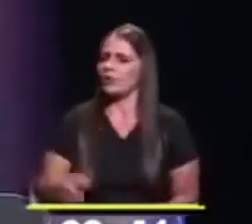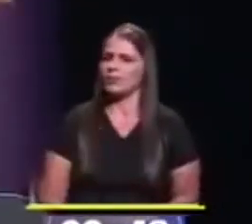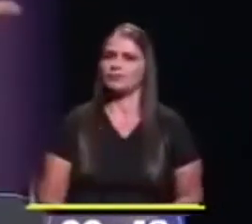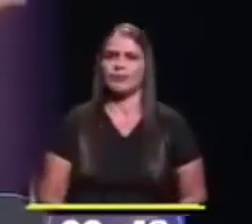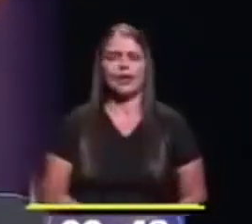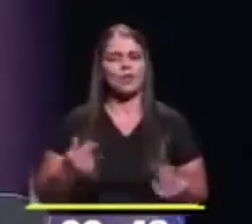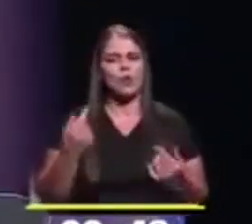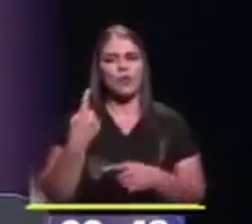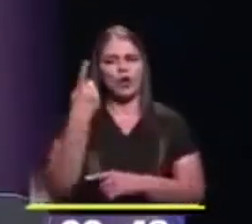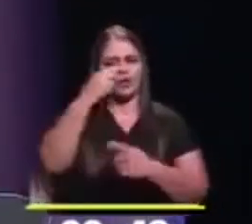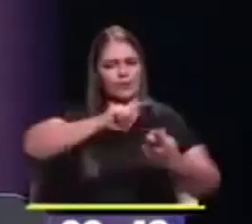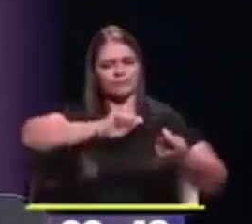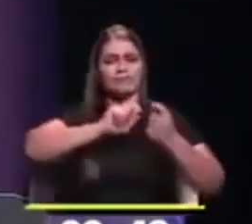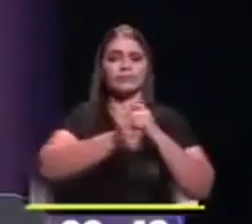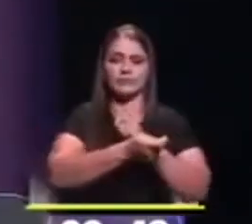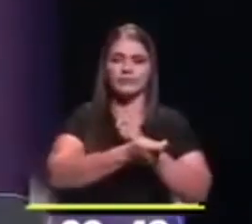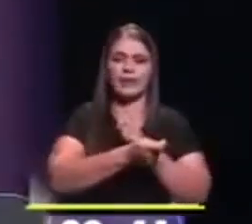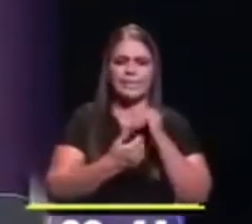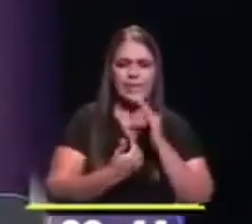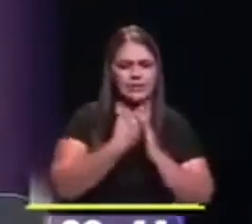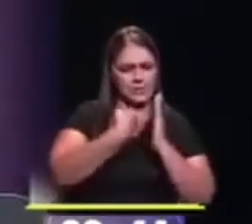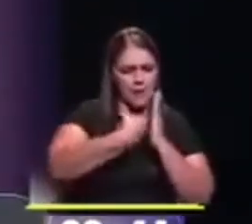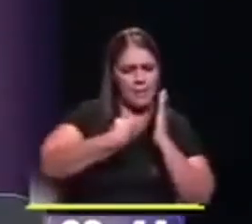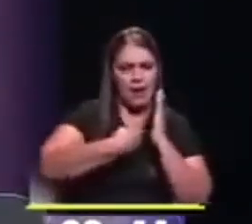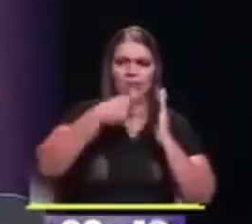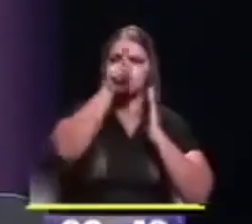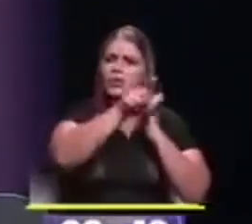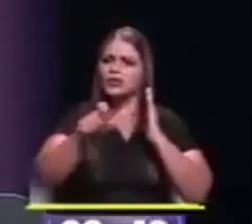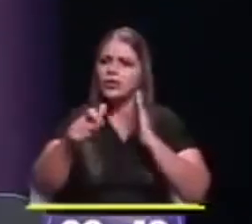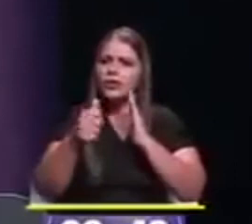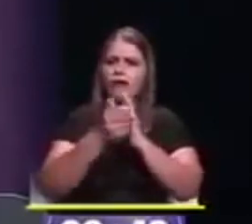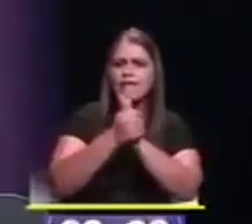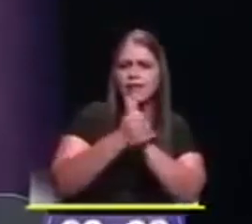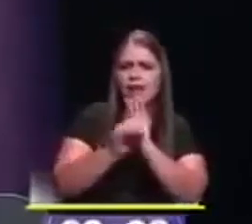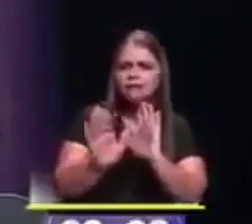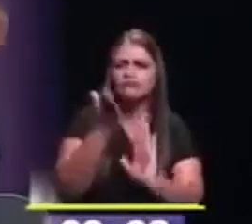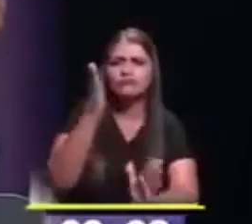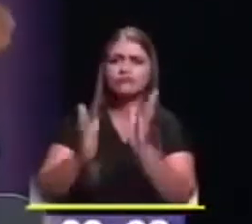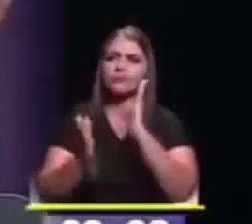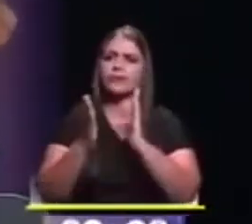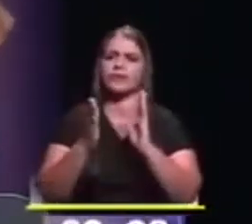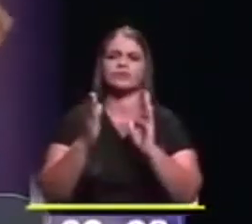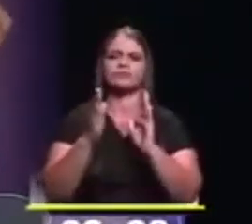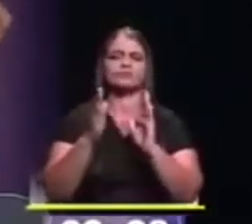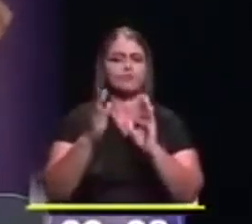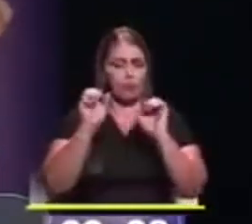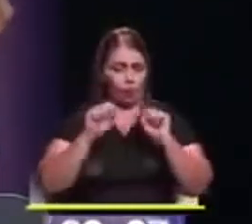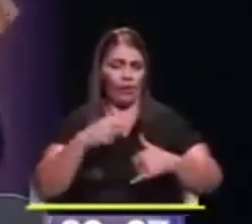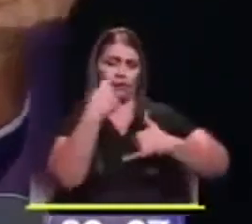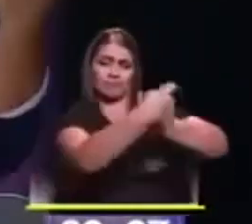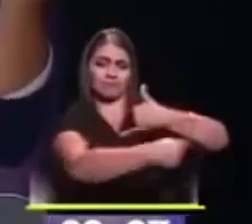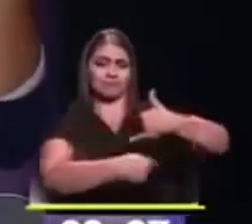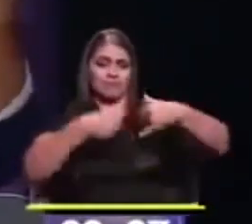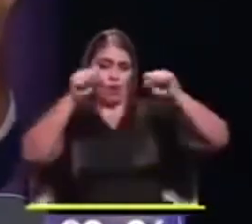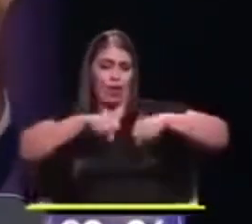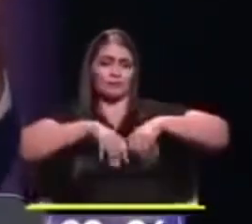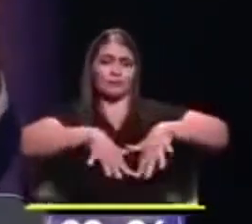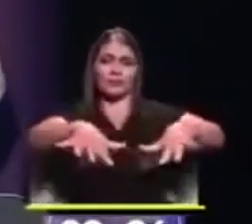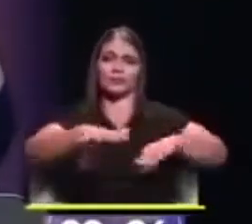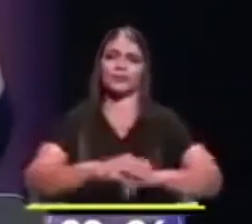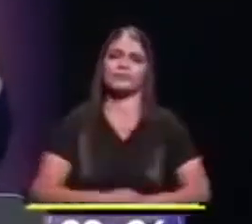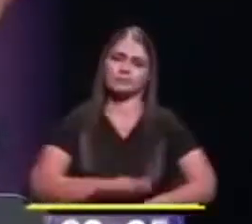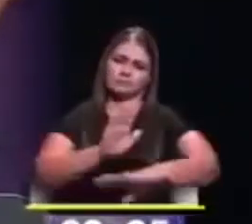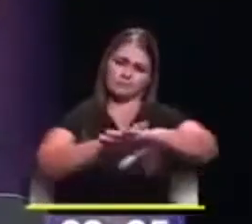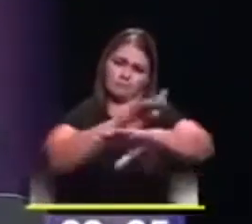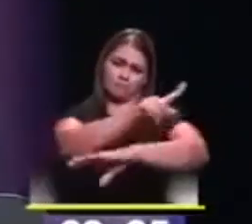poder para poder gobernar con transparencia, para apostarle al talento de nuestra gente. Y eso se puede hacer en todo el territorio colombiano. Yo les quiero